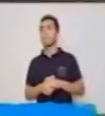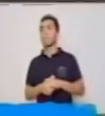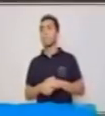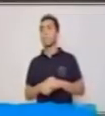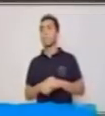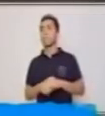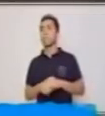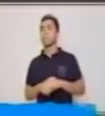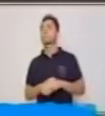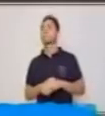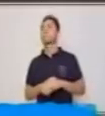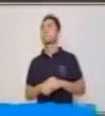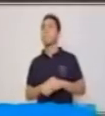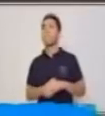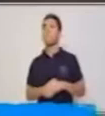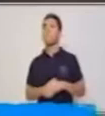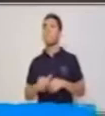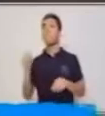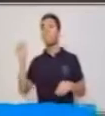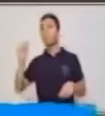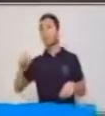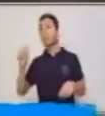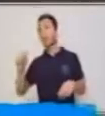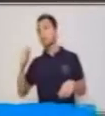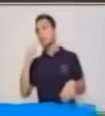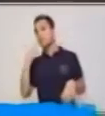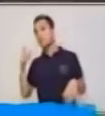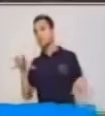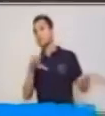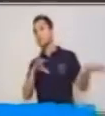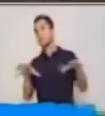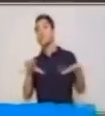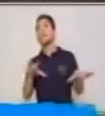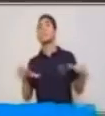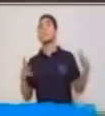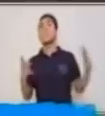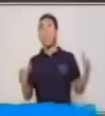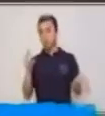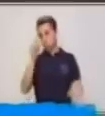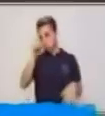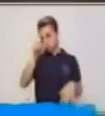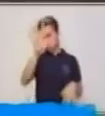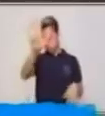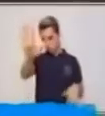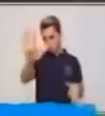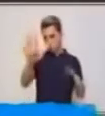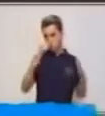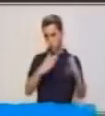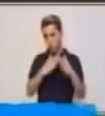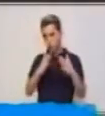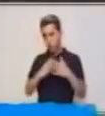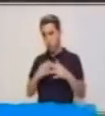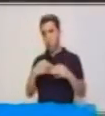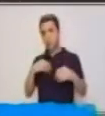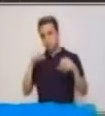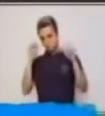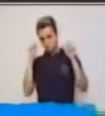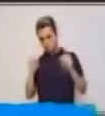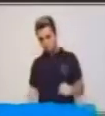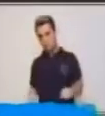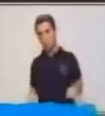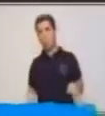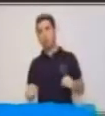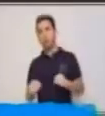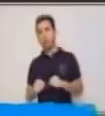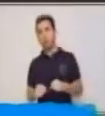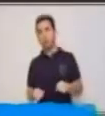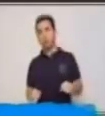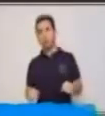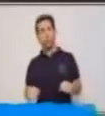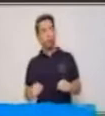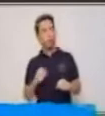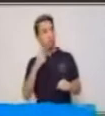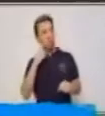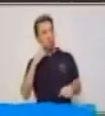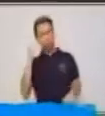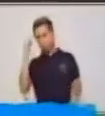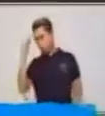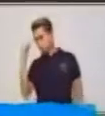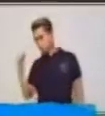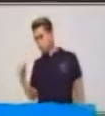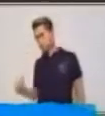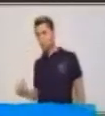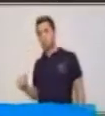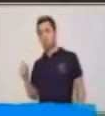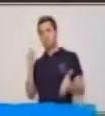Y vamos a ver, y los reto a ustedes en su casa, a que podamos cumplir con lo que estamos